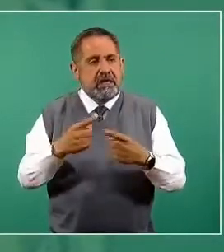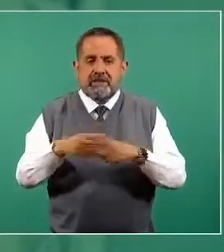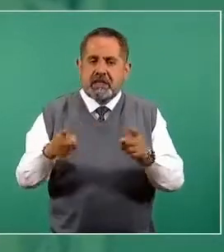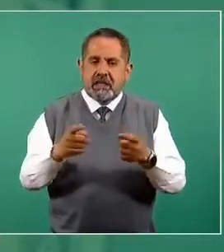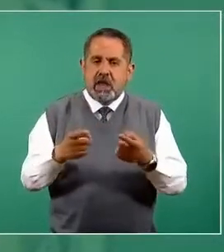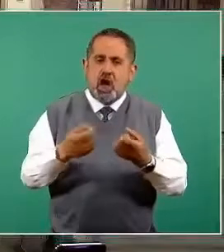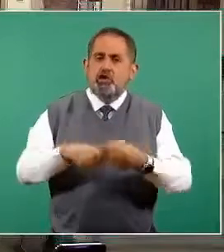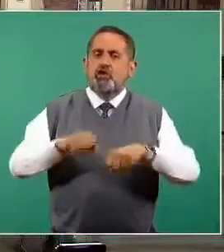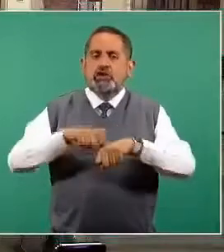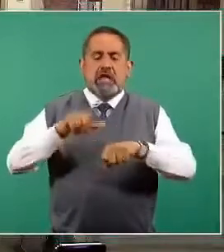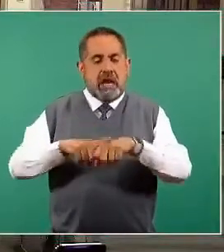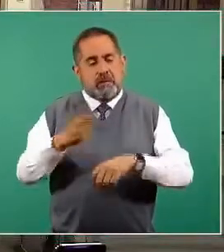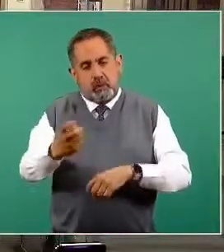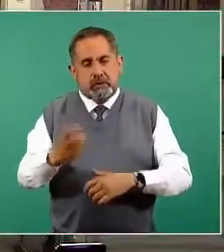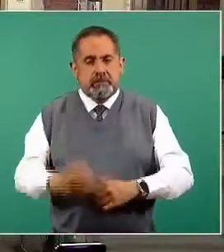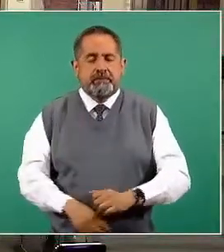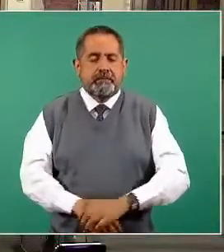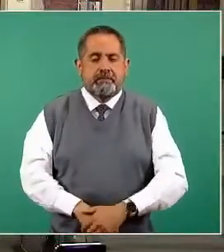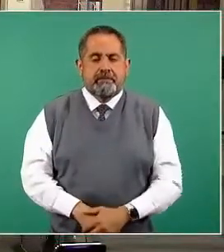así.